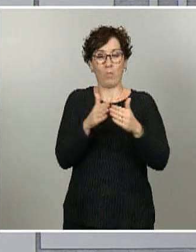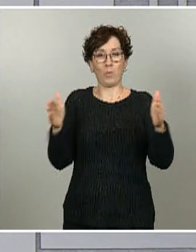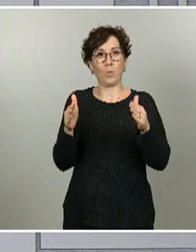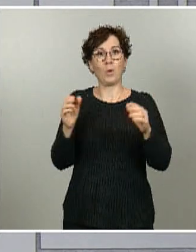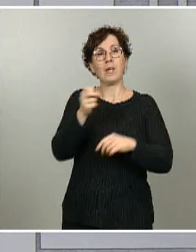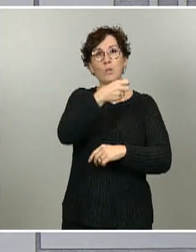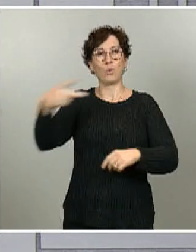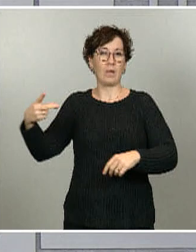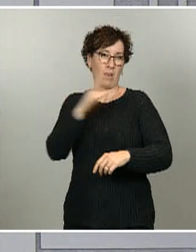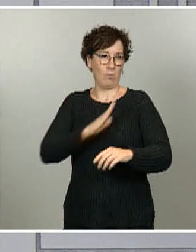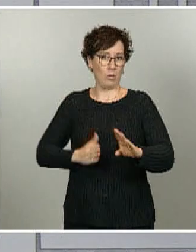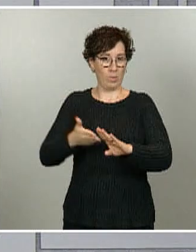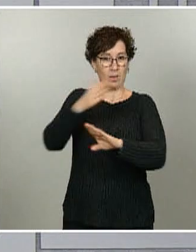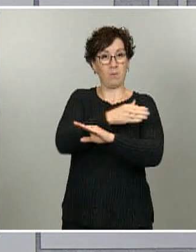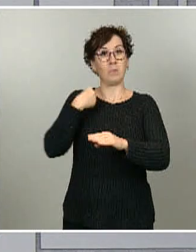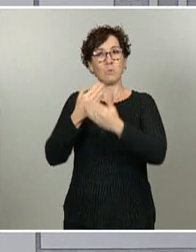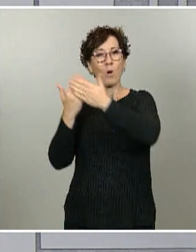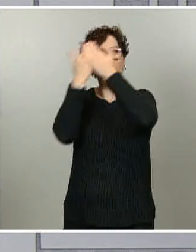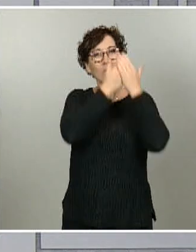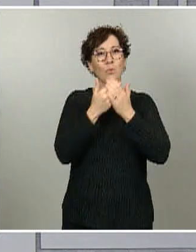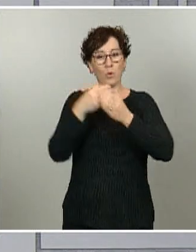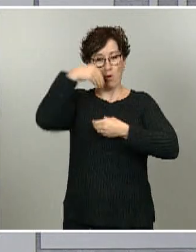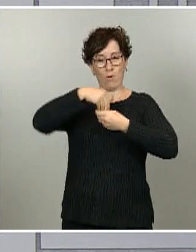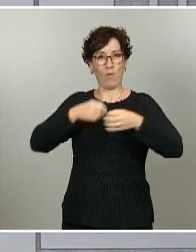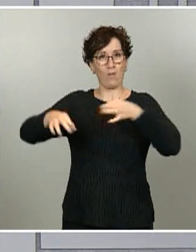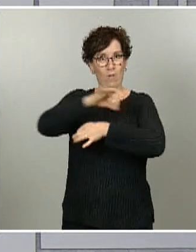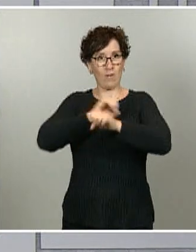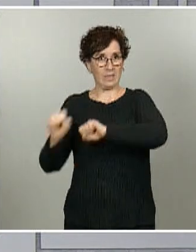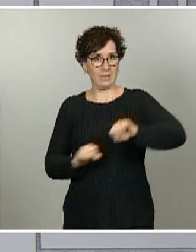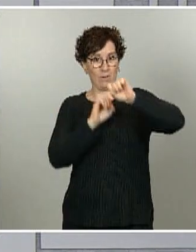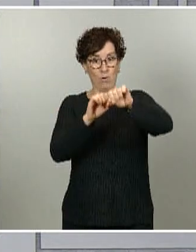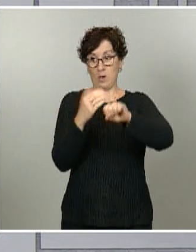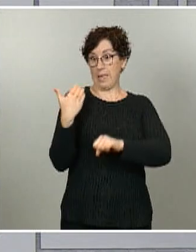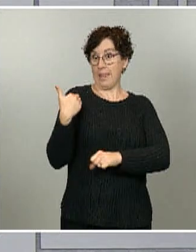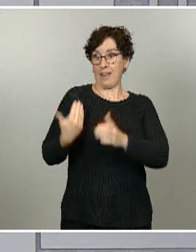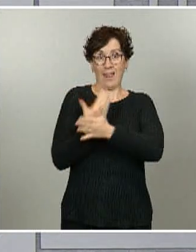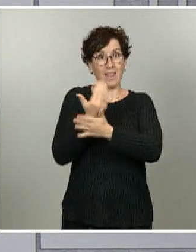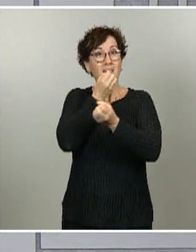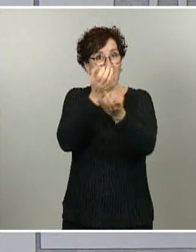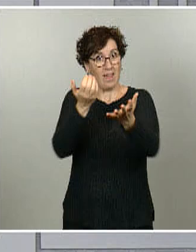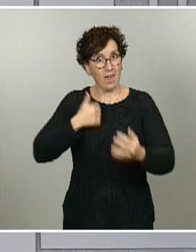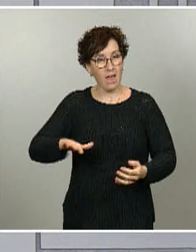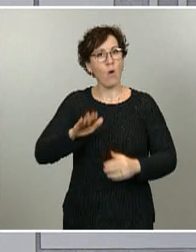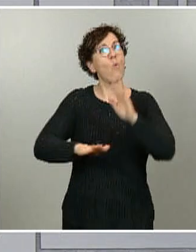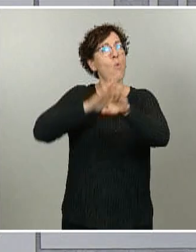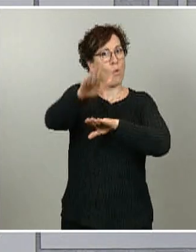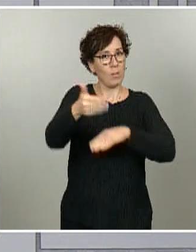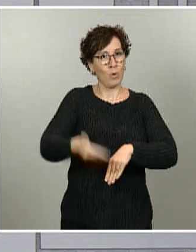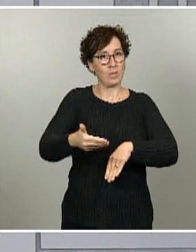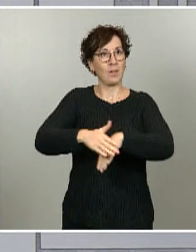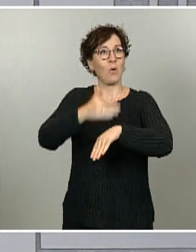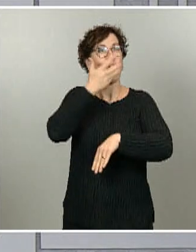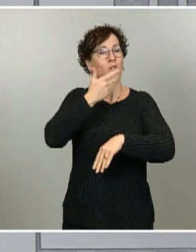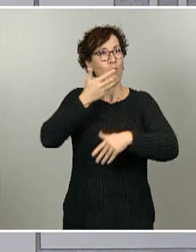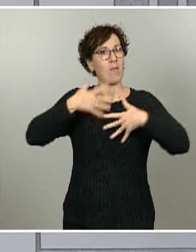estudio seroepidemiológico que presentamos hace unos días también aquí ante ustedes, pero todavía hay muchas cosas que no conocemos ni del virus ni de la